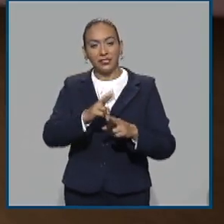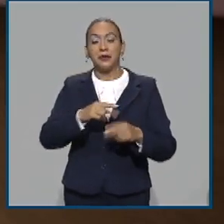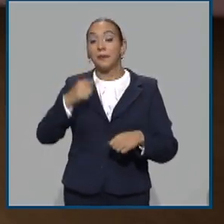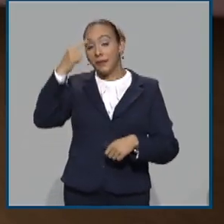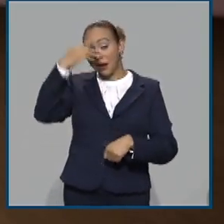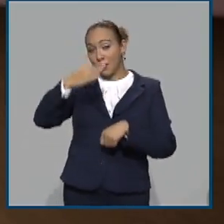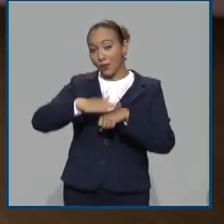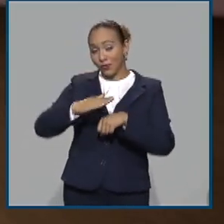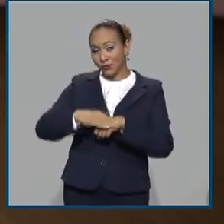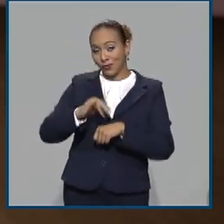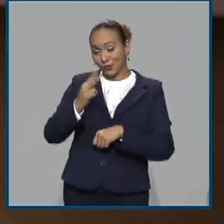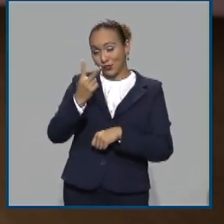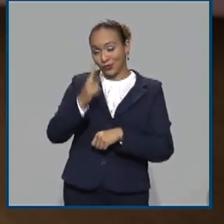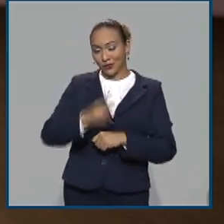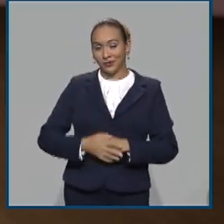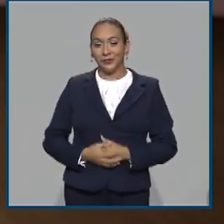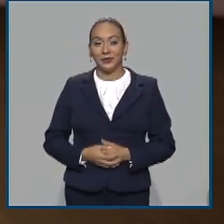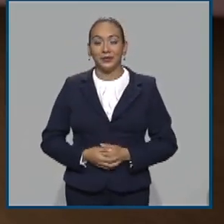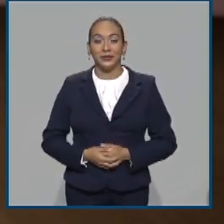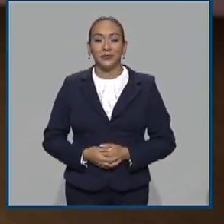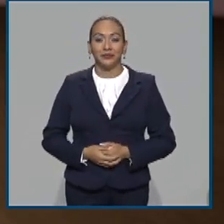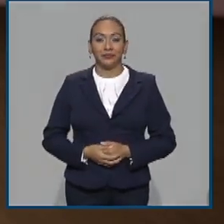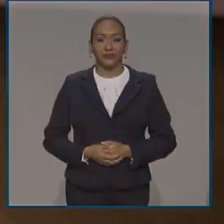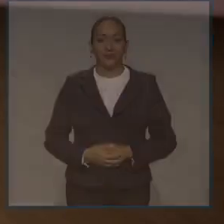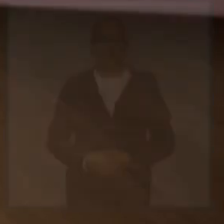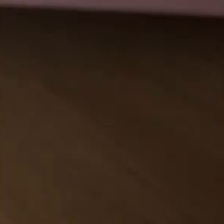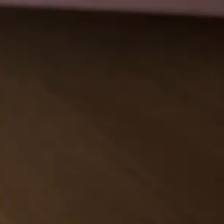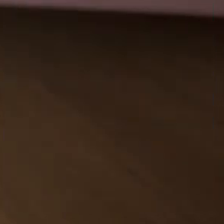los próximos comicios.